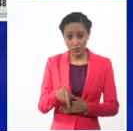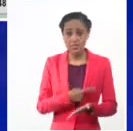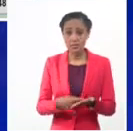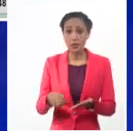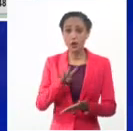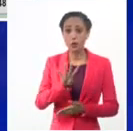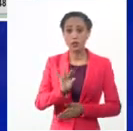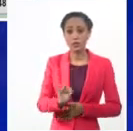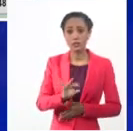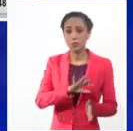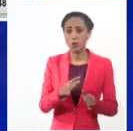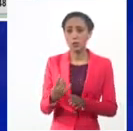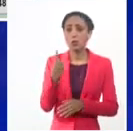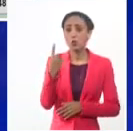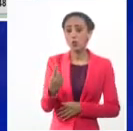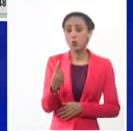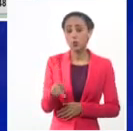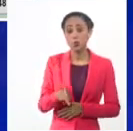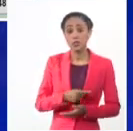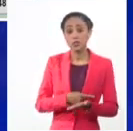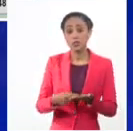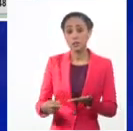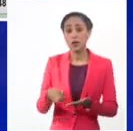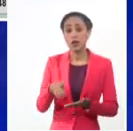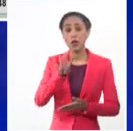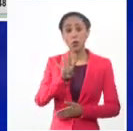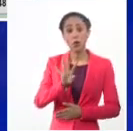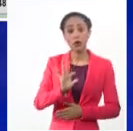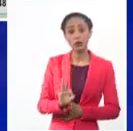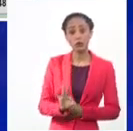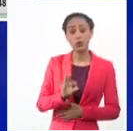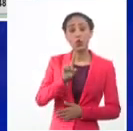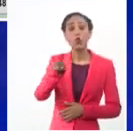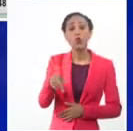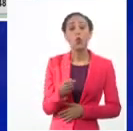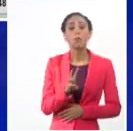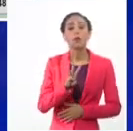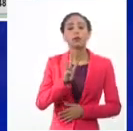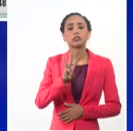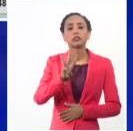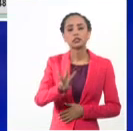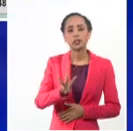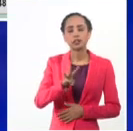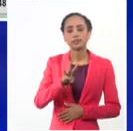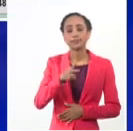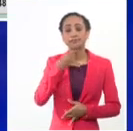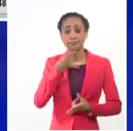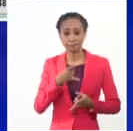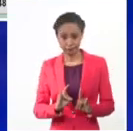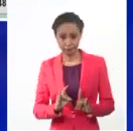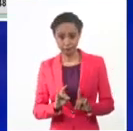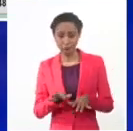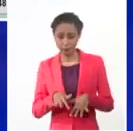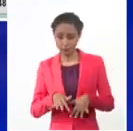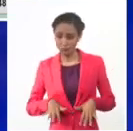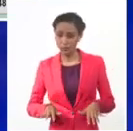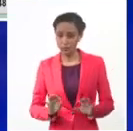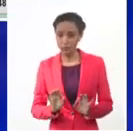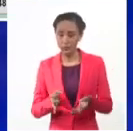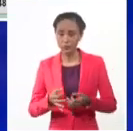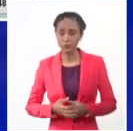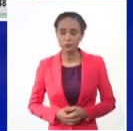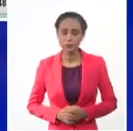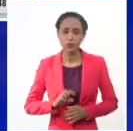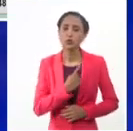diariamente, y en la semana 48 1,3 es el comportamiento. Reiteramos